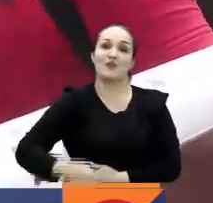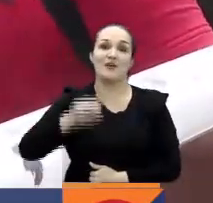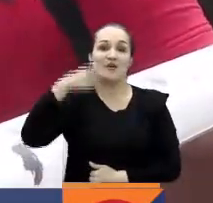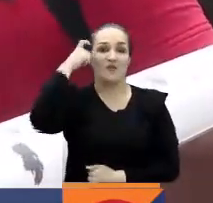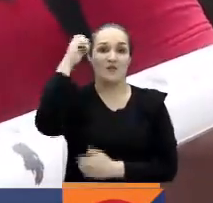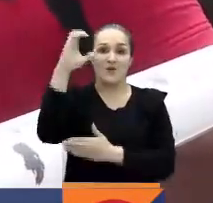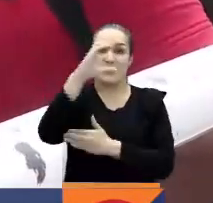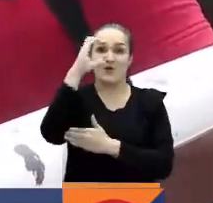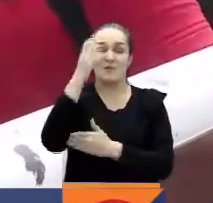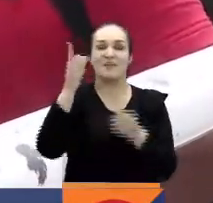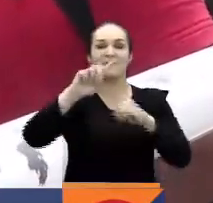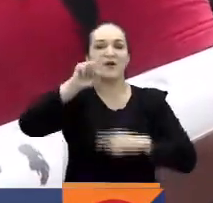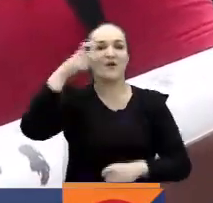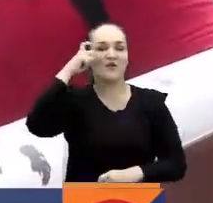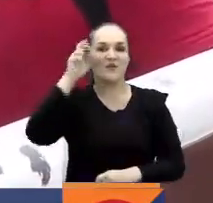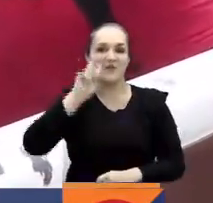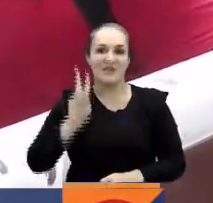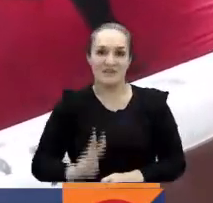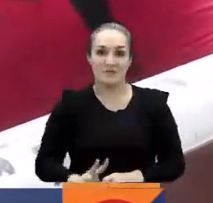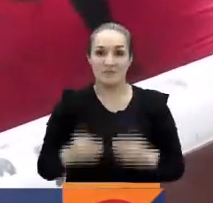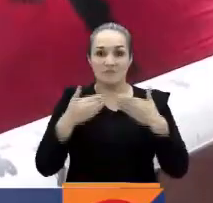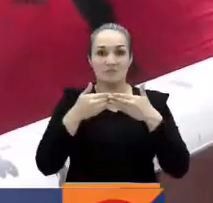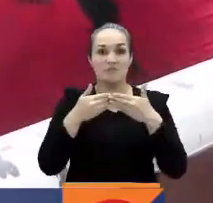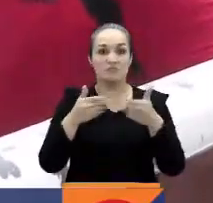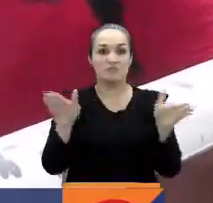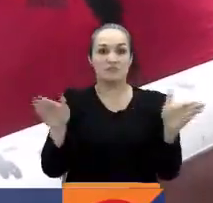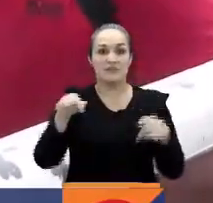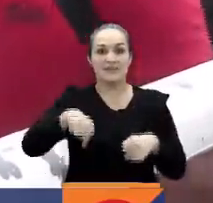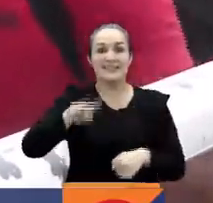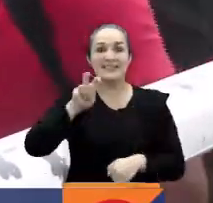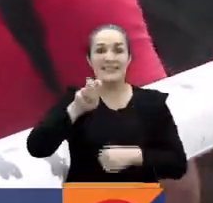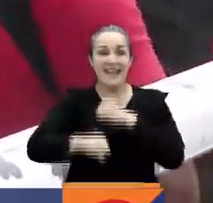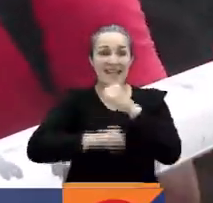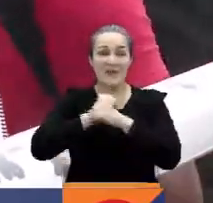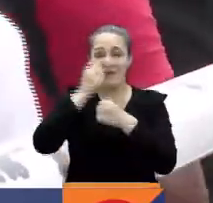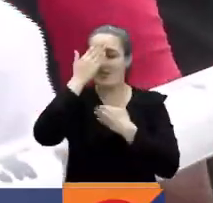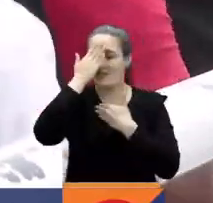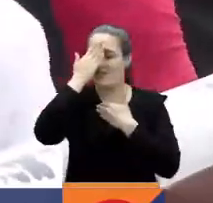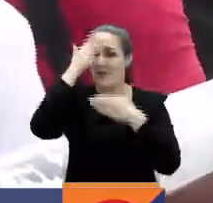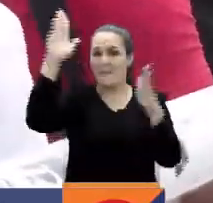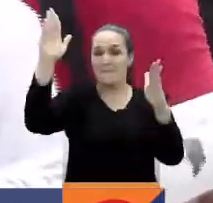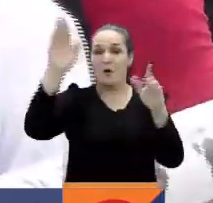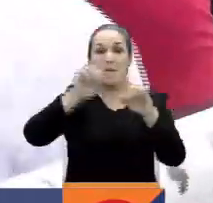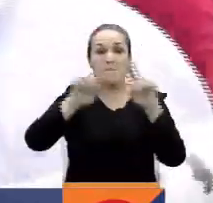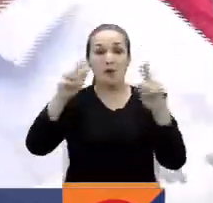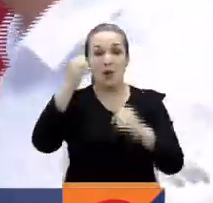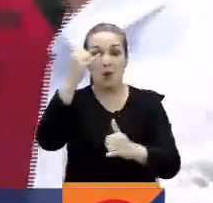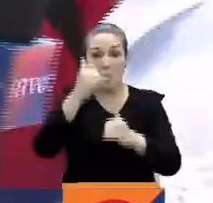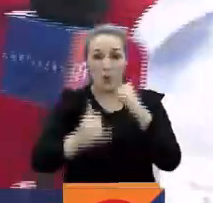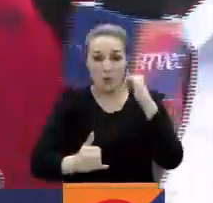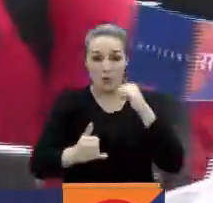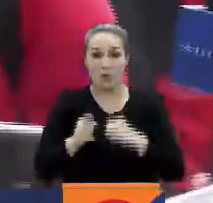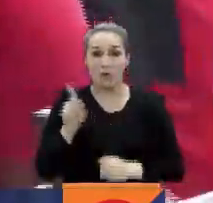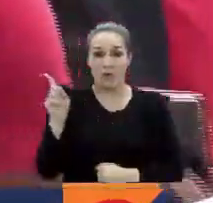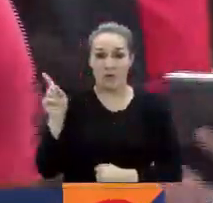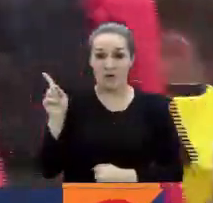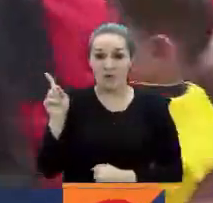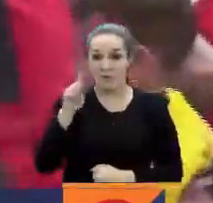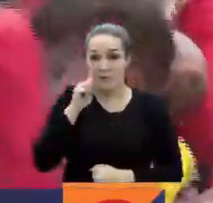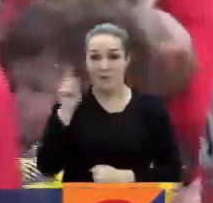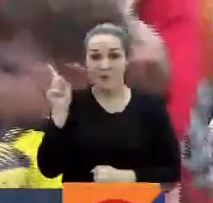colombiano y para el gobierno venezolano. La reapertura después de 7 años de sus pasos fronterizos, pero no quiero despedirme de ustedes sin dejarlos con esta